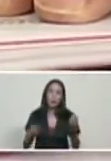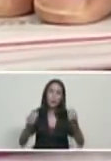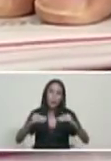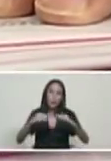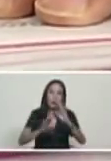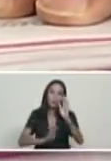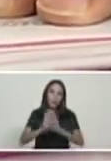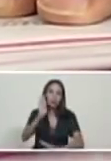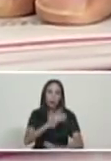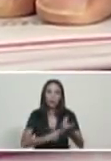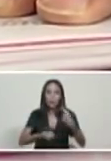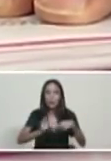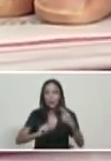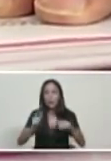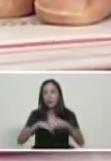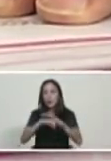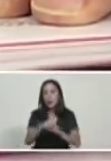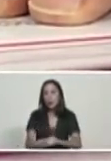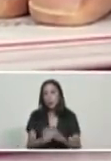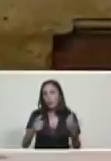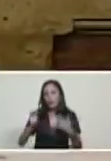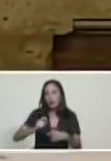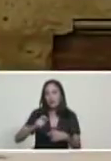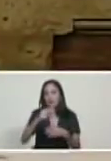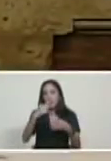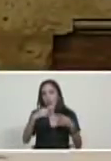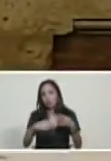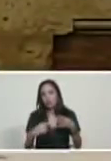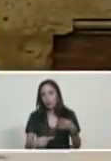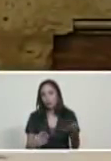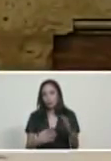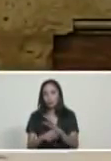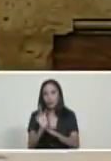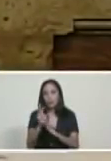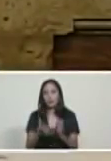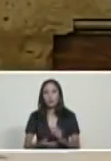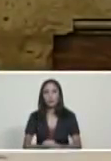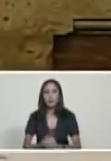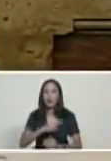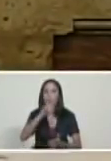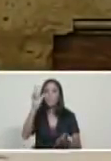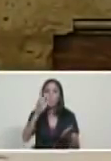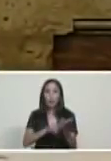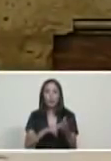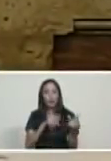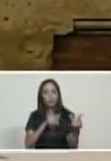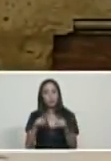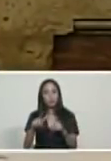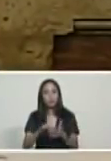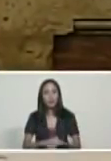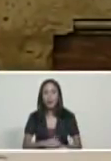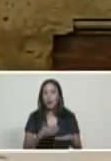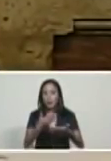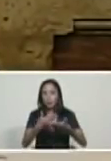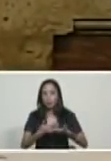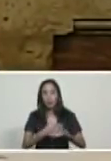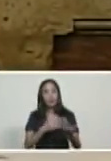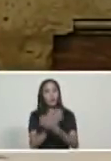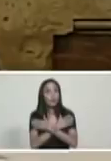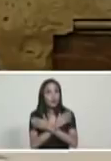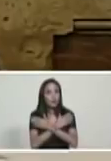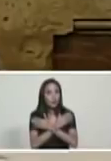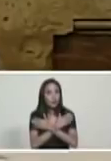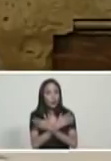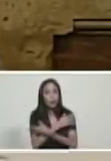en todas las compras necesarias del país. Aprobado, recibido.